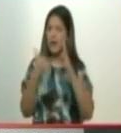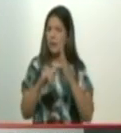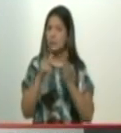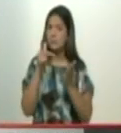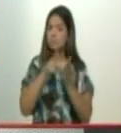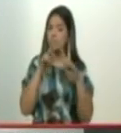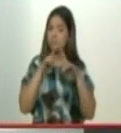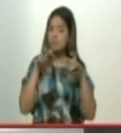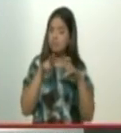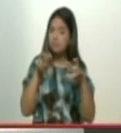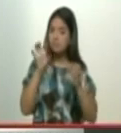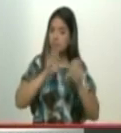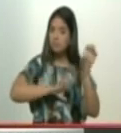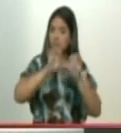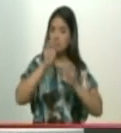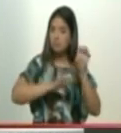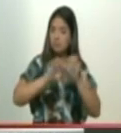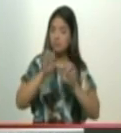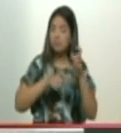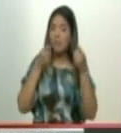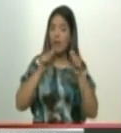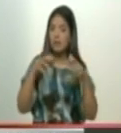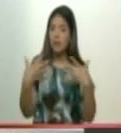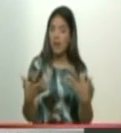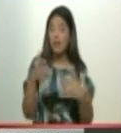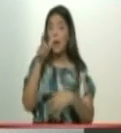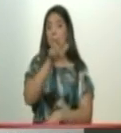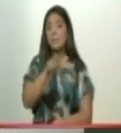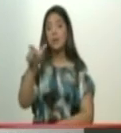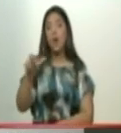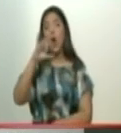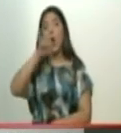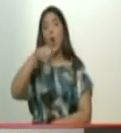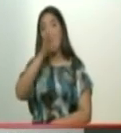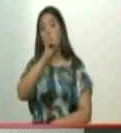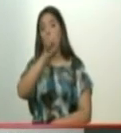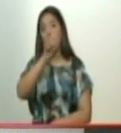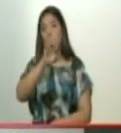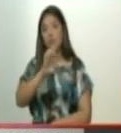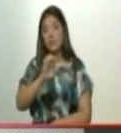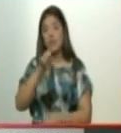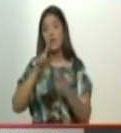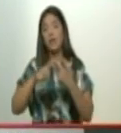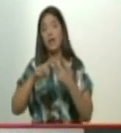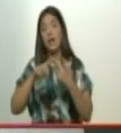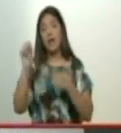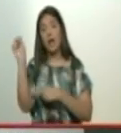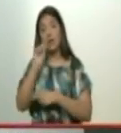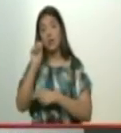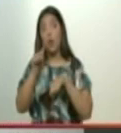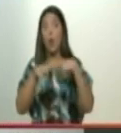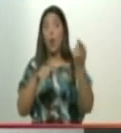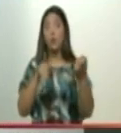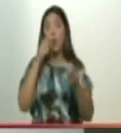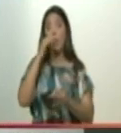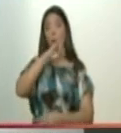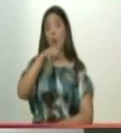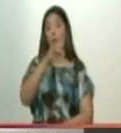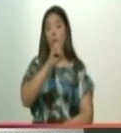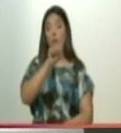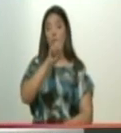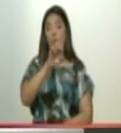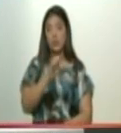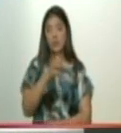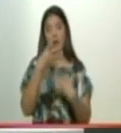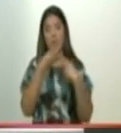experticia antropométrica, que se trata de los ciudadanos José Rafael Pérez Venta, el conductor, y Samuel José Angulo Sánchez, quien